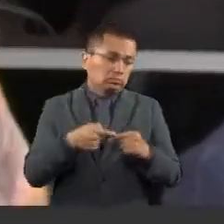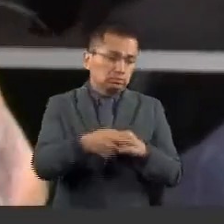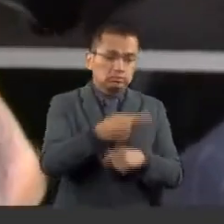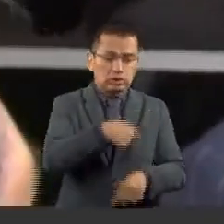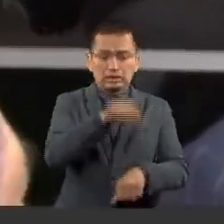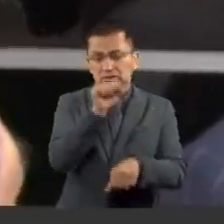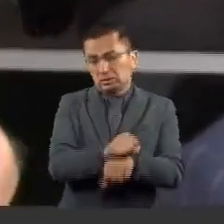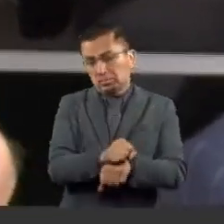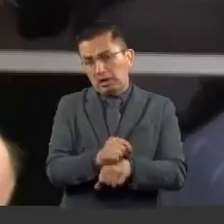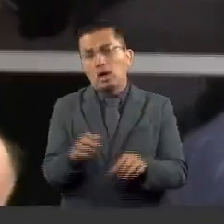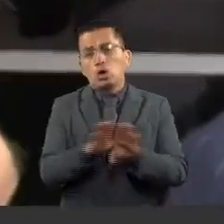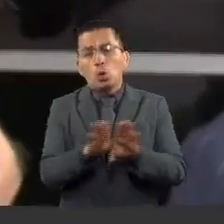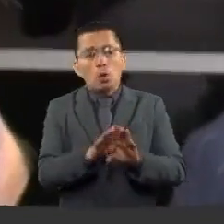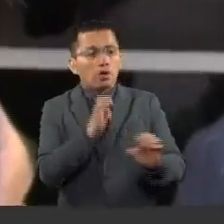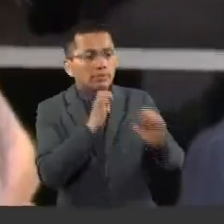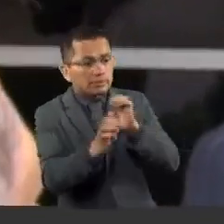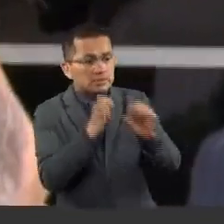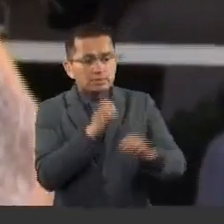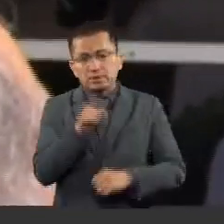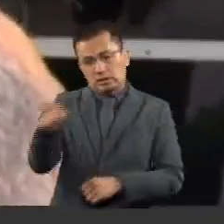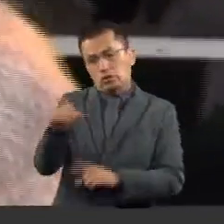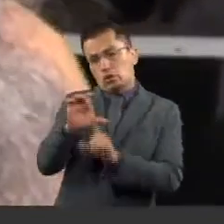que preside la senadora Mónica Fernández